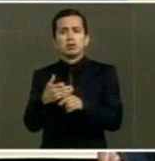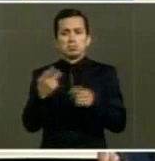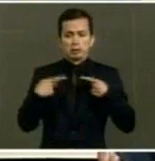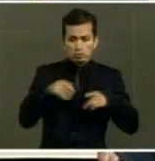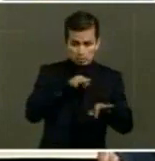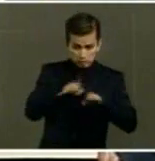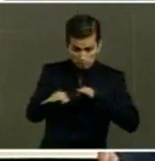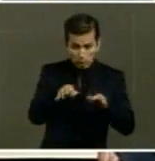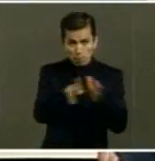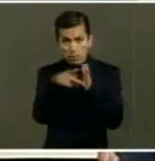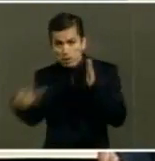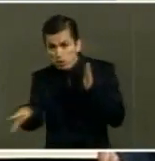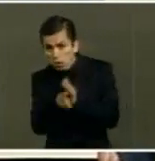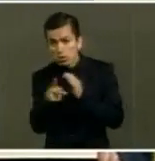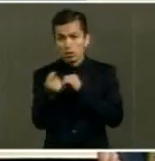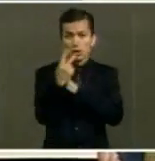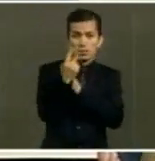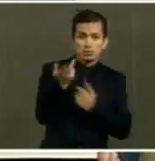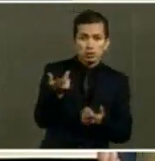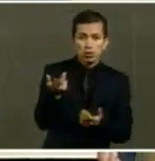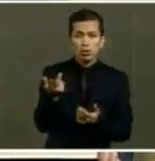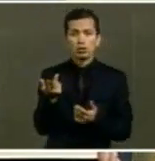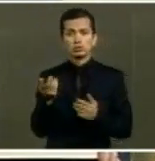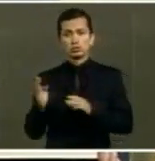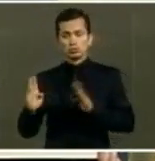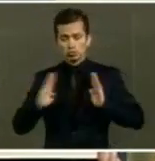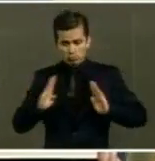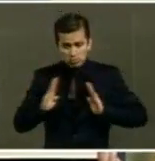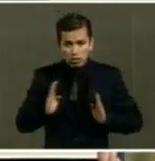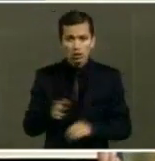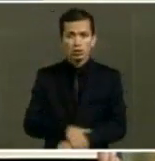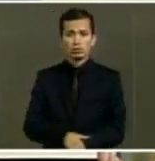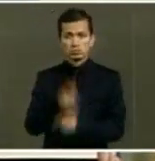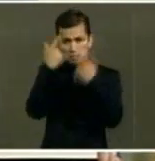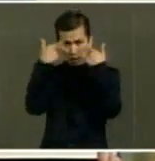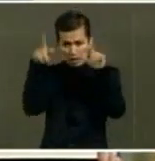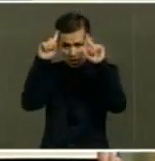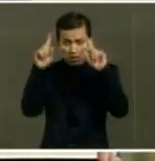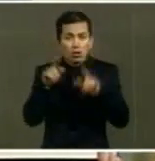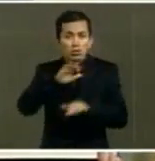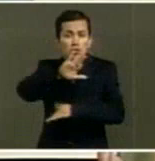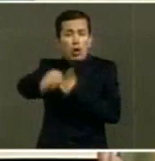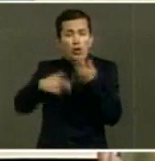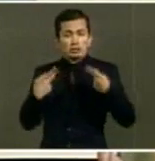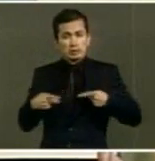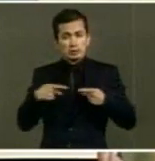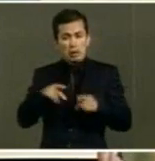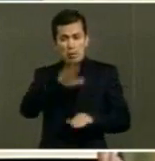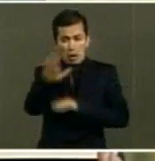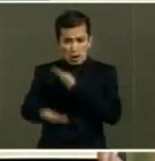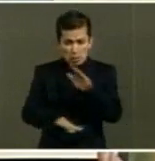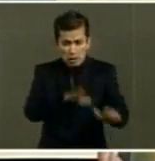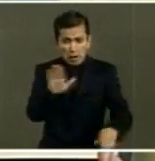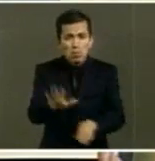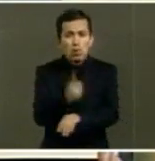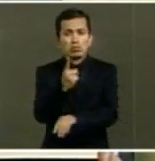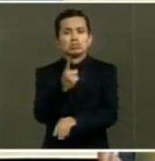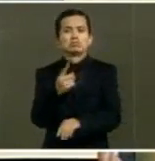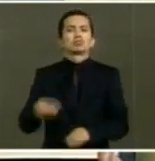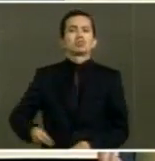los marinos, a los policías, todos los que han muerto a consecuencia de esta violencia